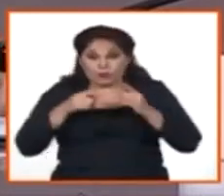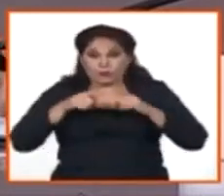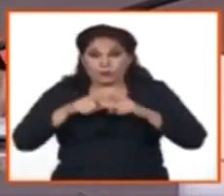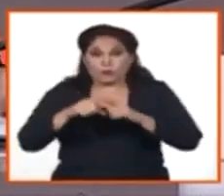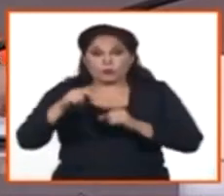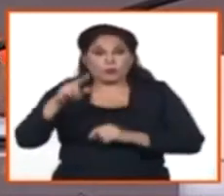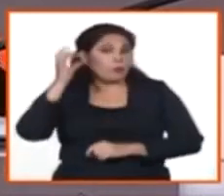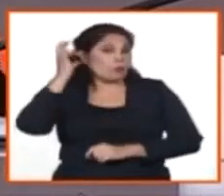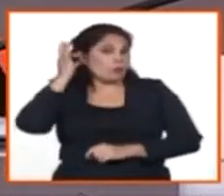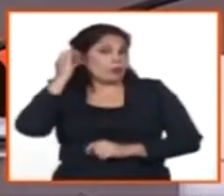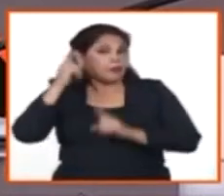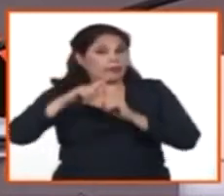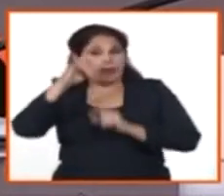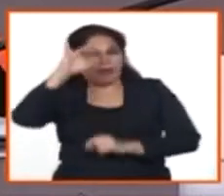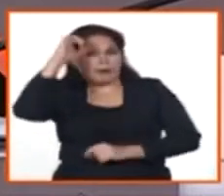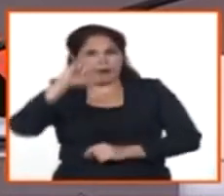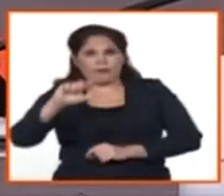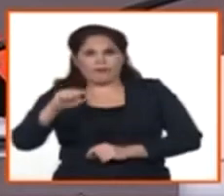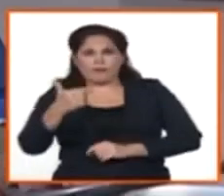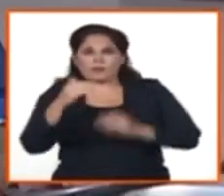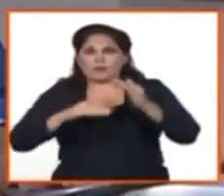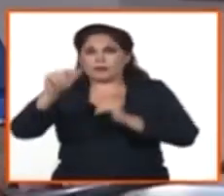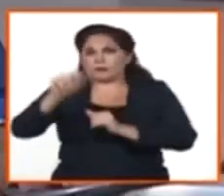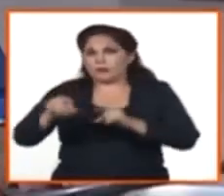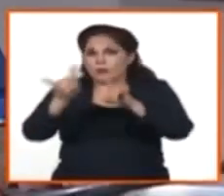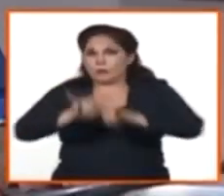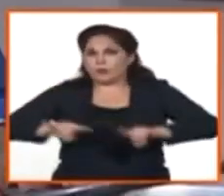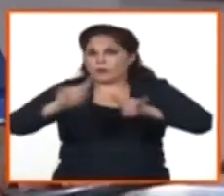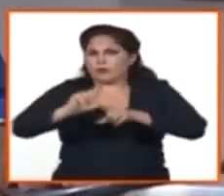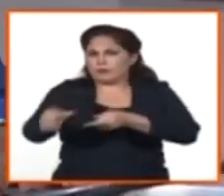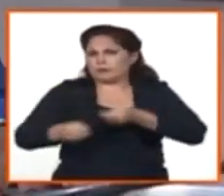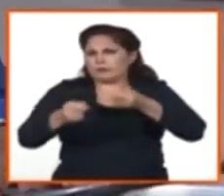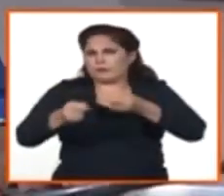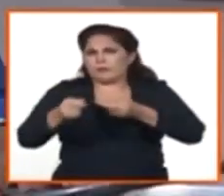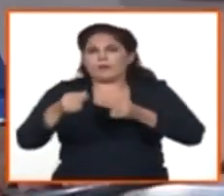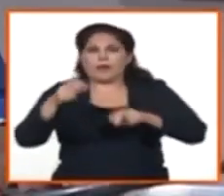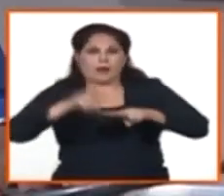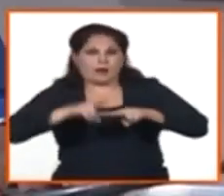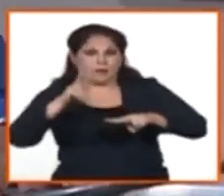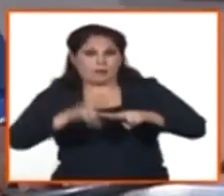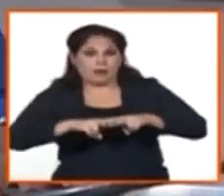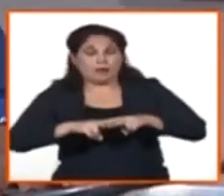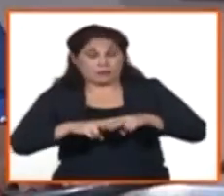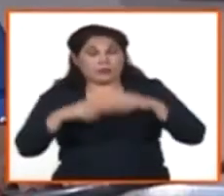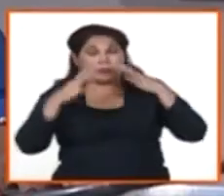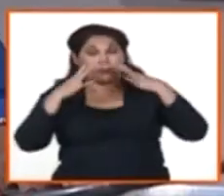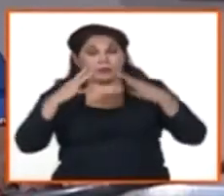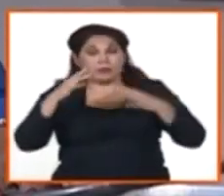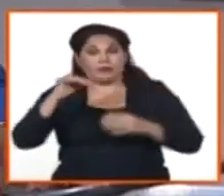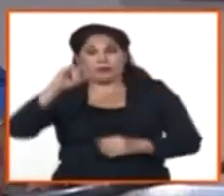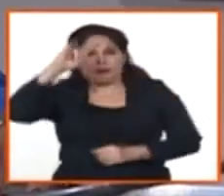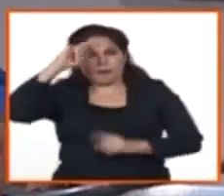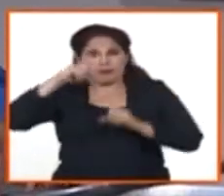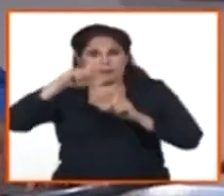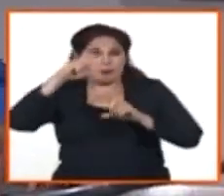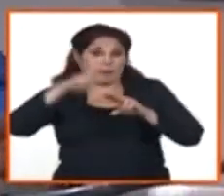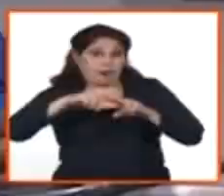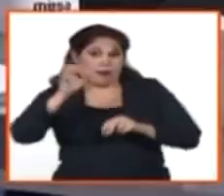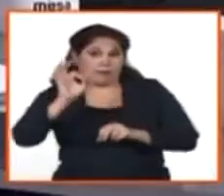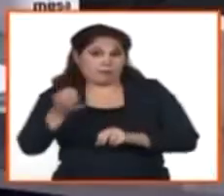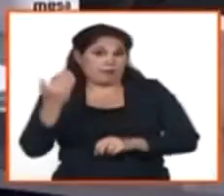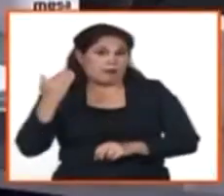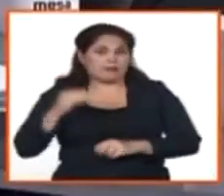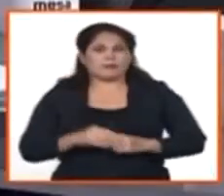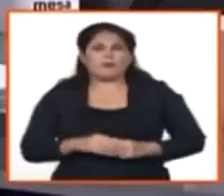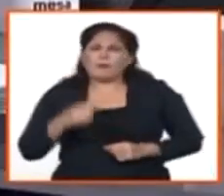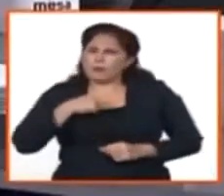Tania Pérez Castro, vicerrectora de la Universidad Agraria de La Habana, una de las instituciones más prestigiosas de nuestro país en este campo. Y me